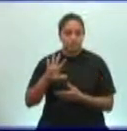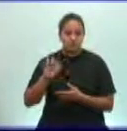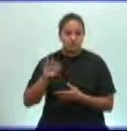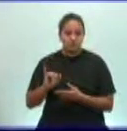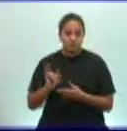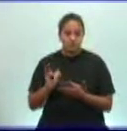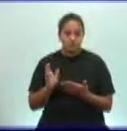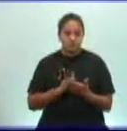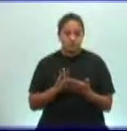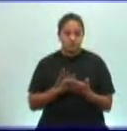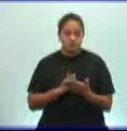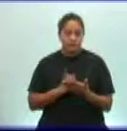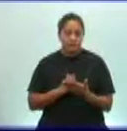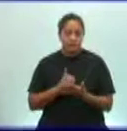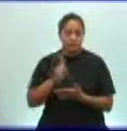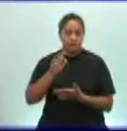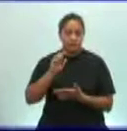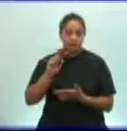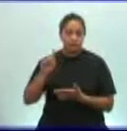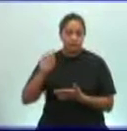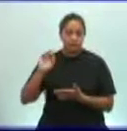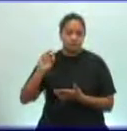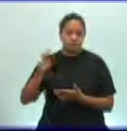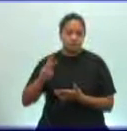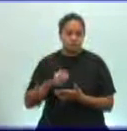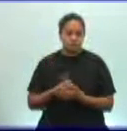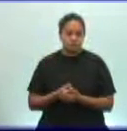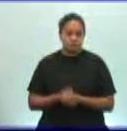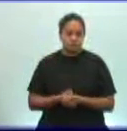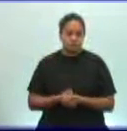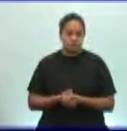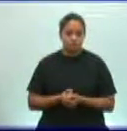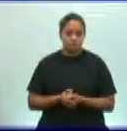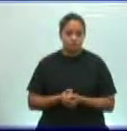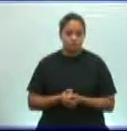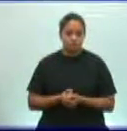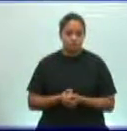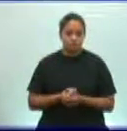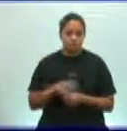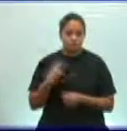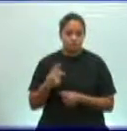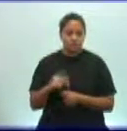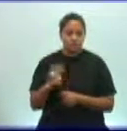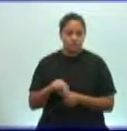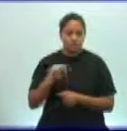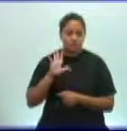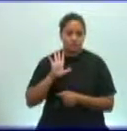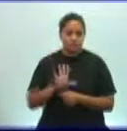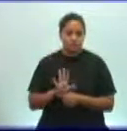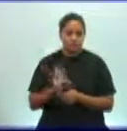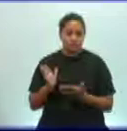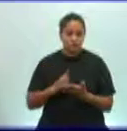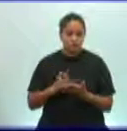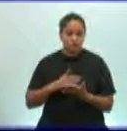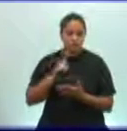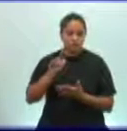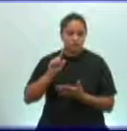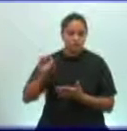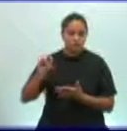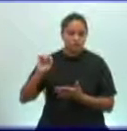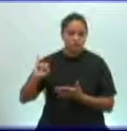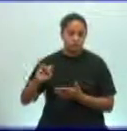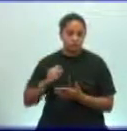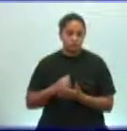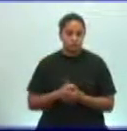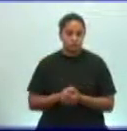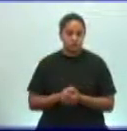página 116, y de las páginas 130 y 131, las actividades de la 2 a la